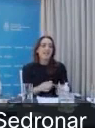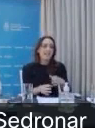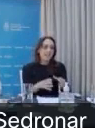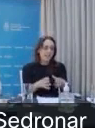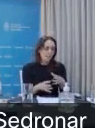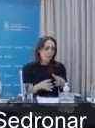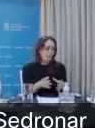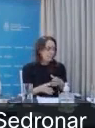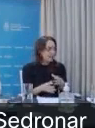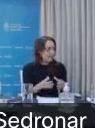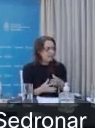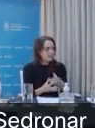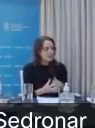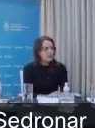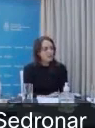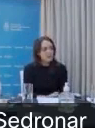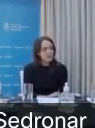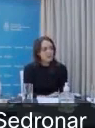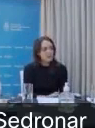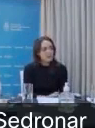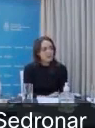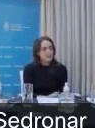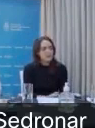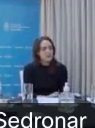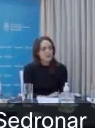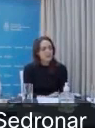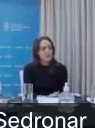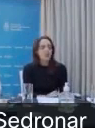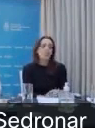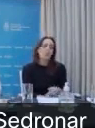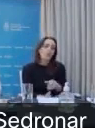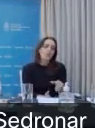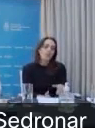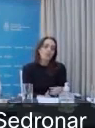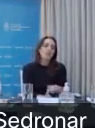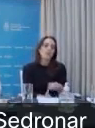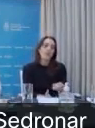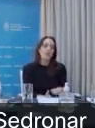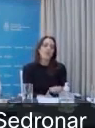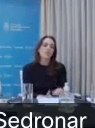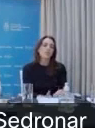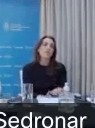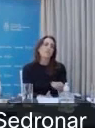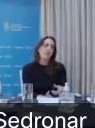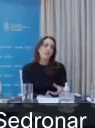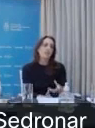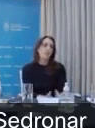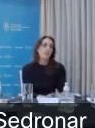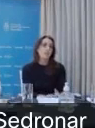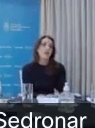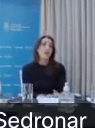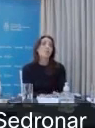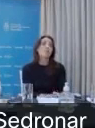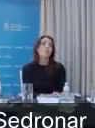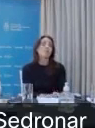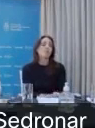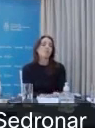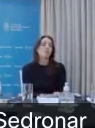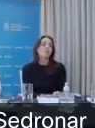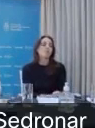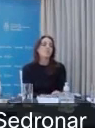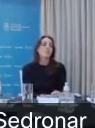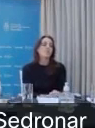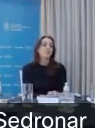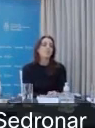Para acá dar como más datos en relación a cómo nos vamos a posicionar nosotros para pensar intervenciones en la juventud,